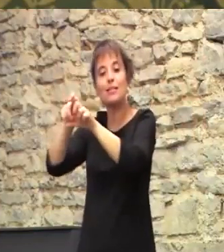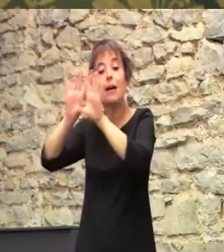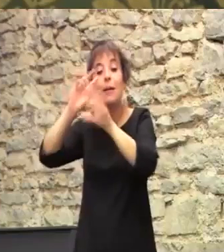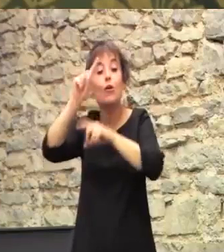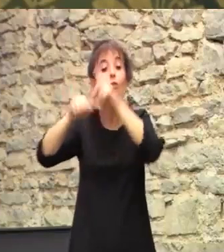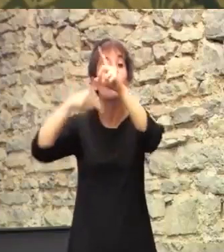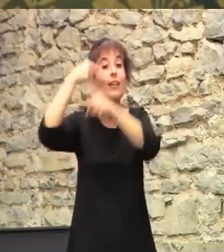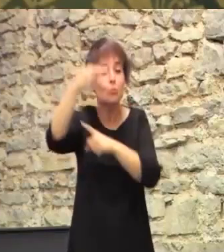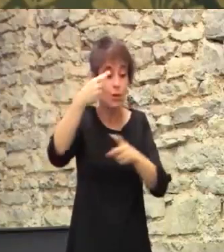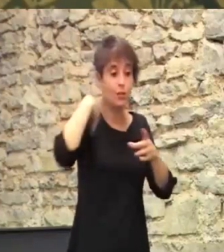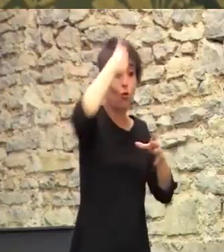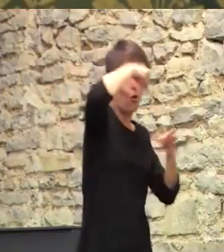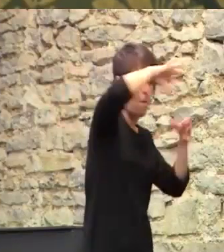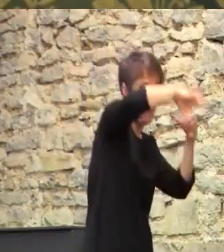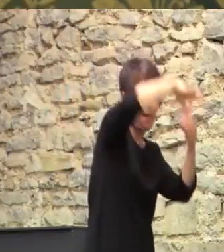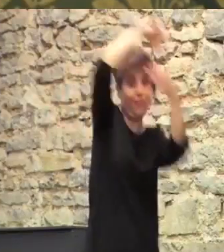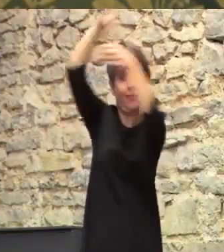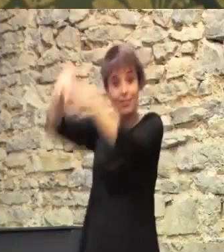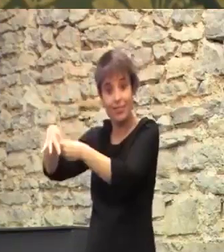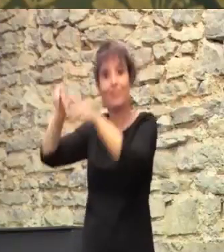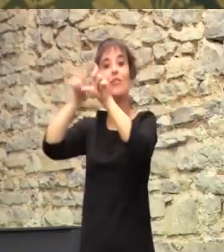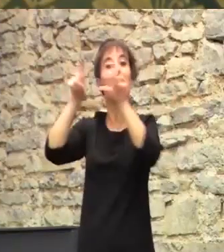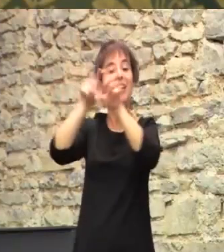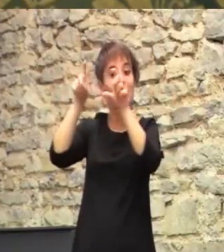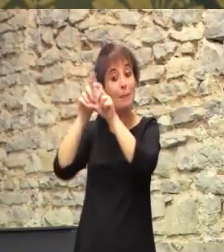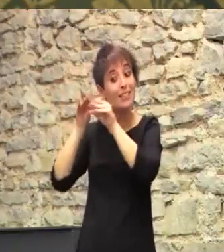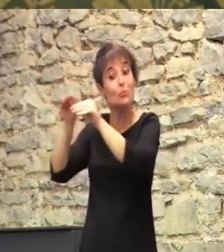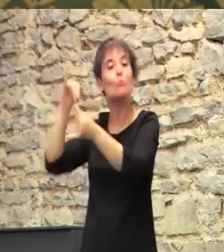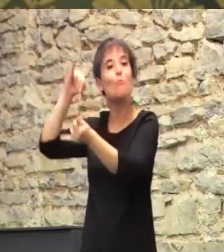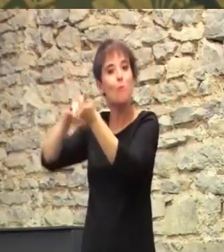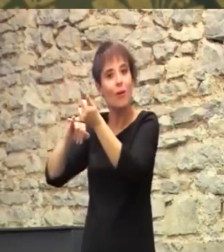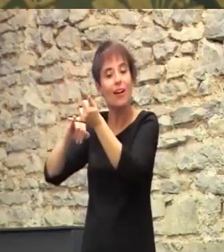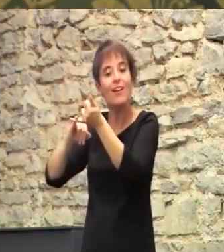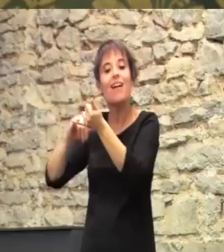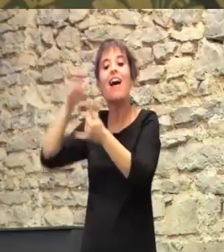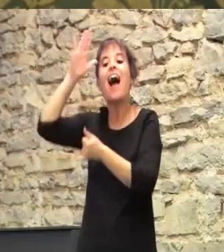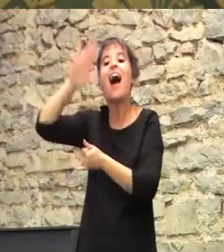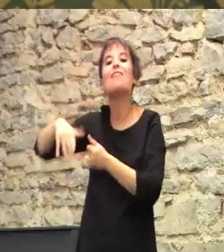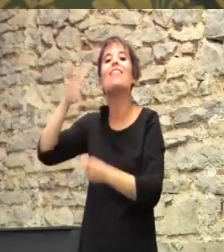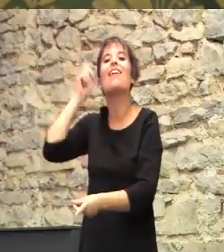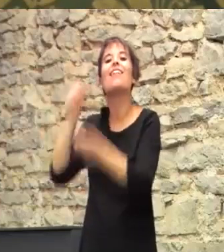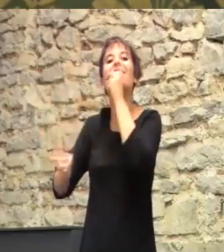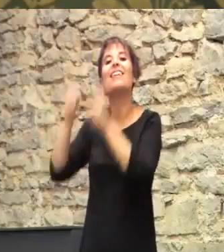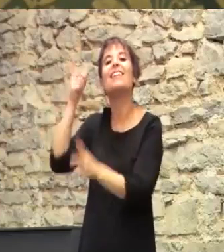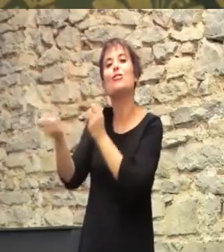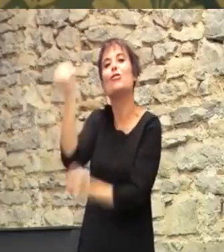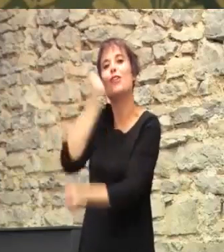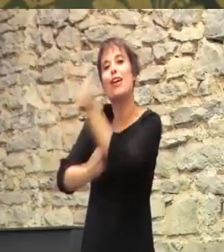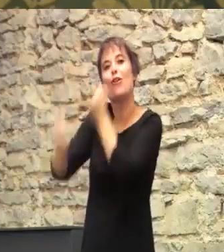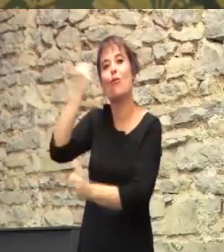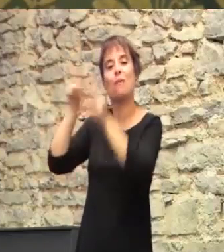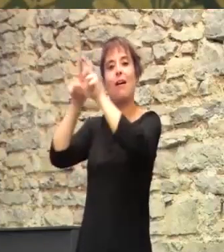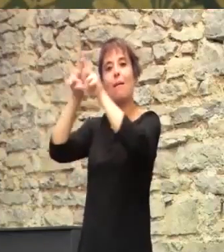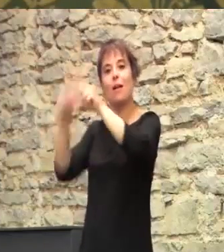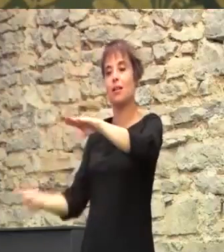los pocos meses los hombres que se incorporaban a las empresas terminan van manejando el ámbito económico y financiero